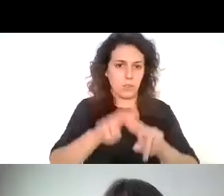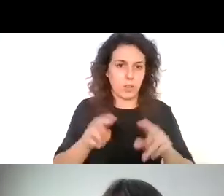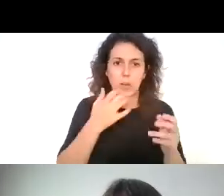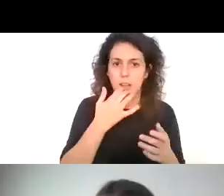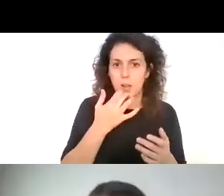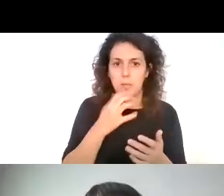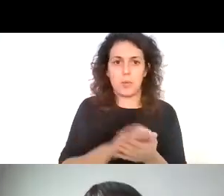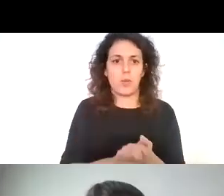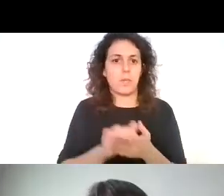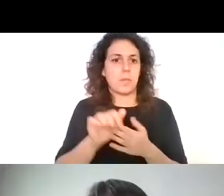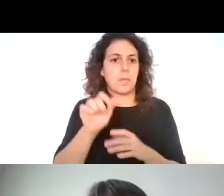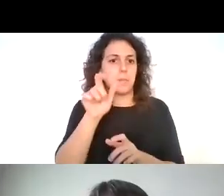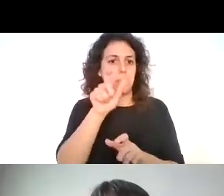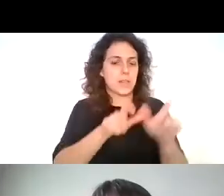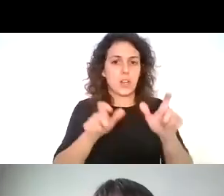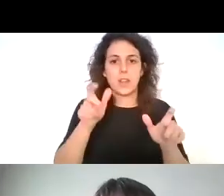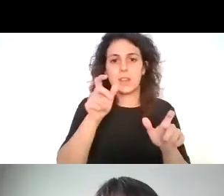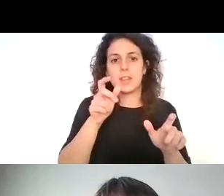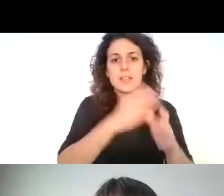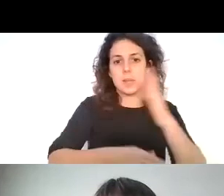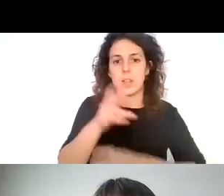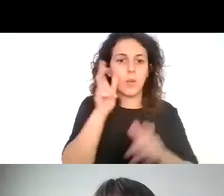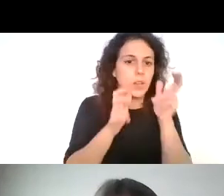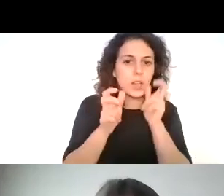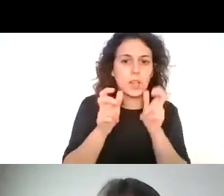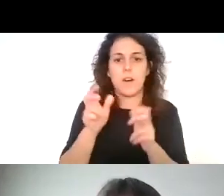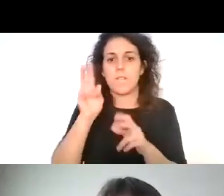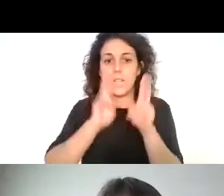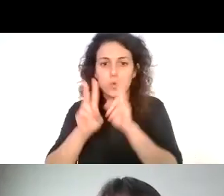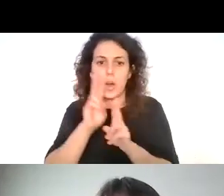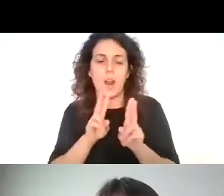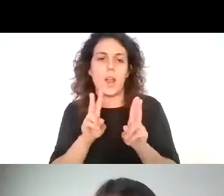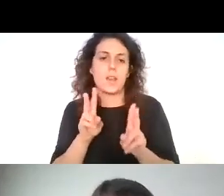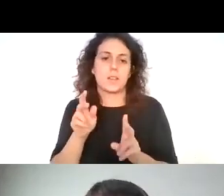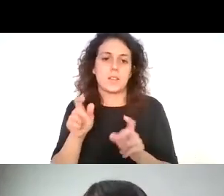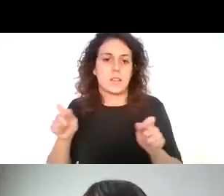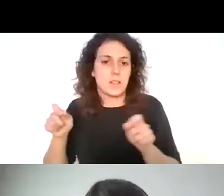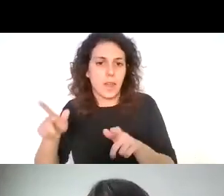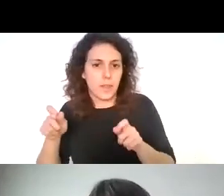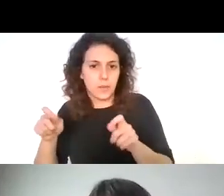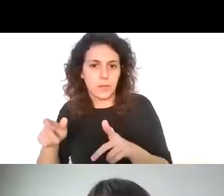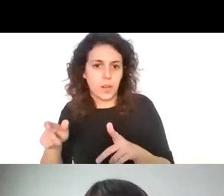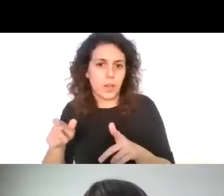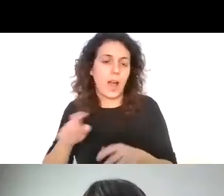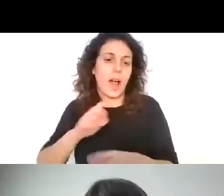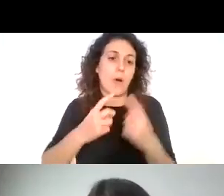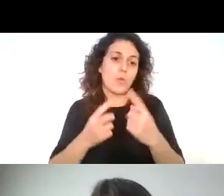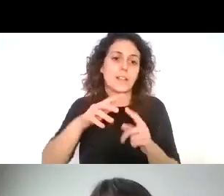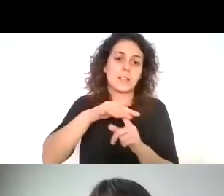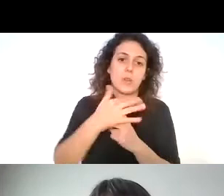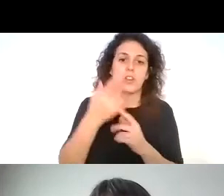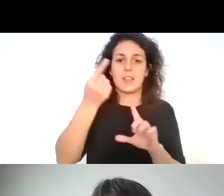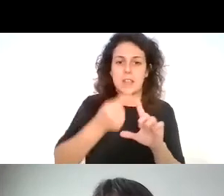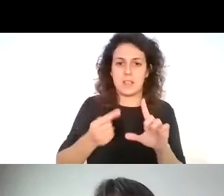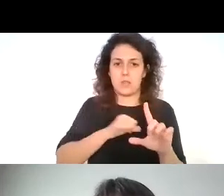de problemas auditivos, visuales o usuarios de sillas de rueda, pero sí que en otros casos pues, ha sido diseño propio, como por ejemplo